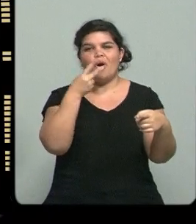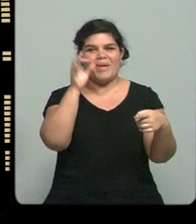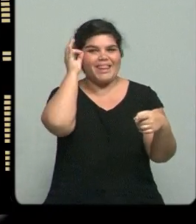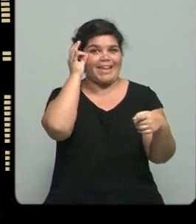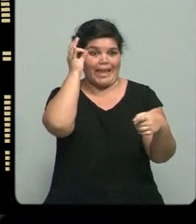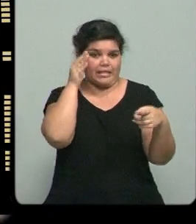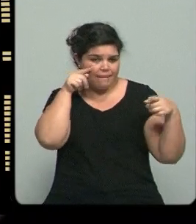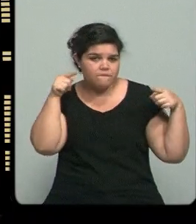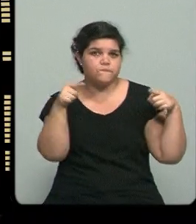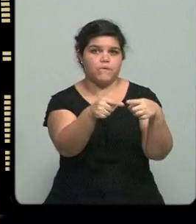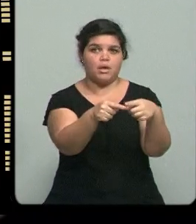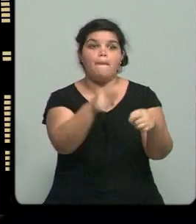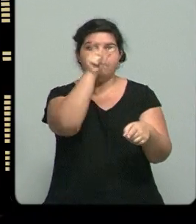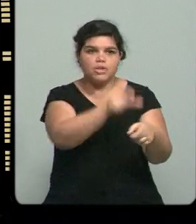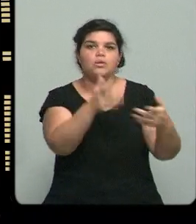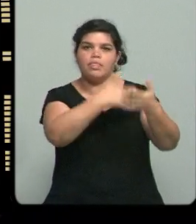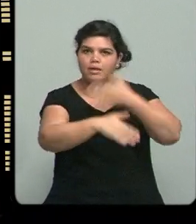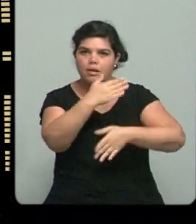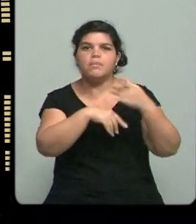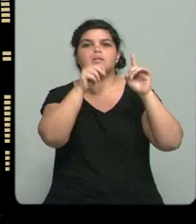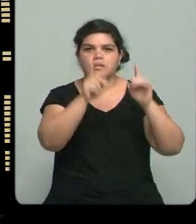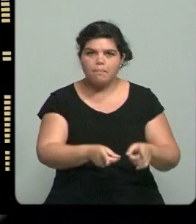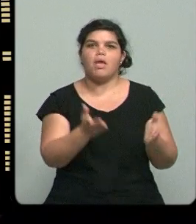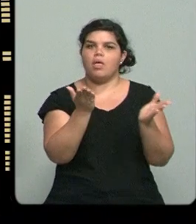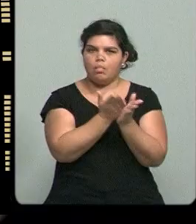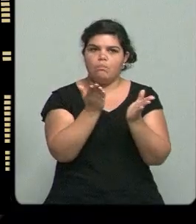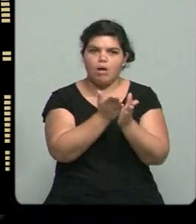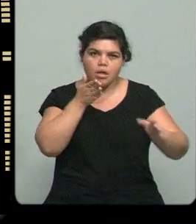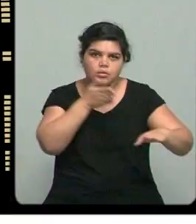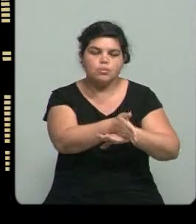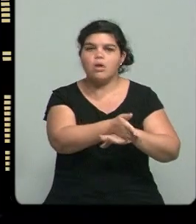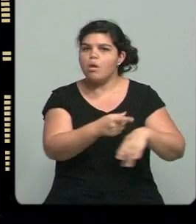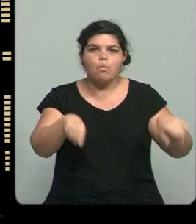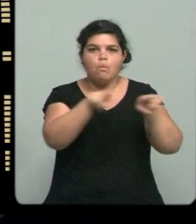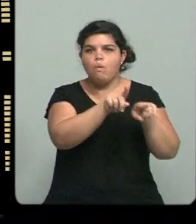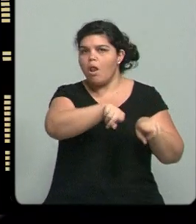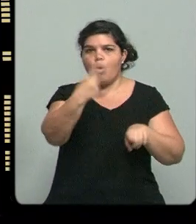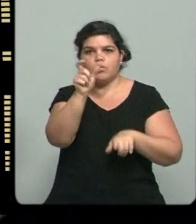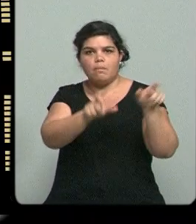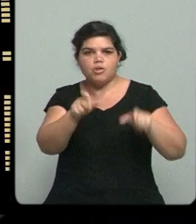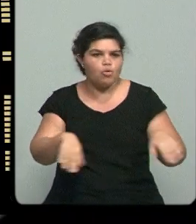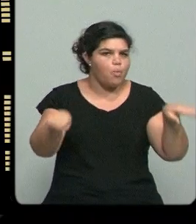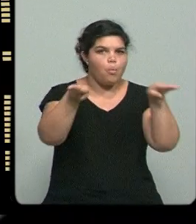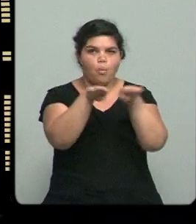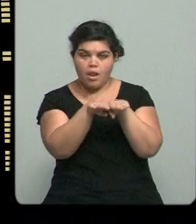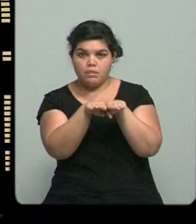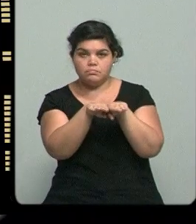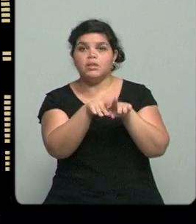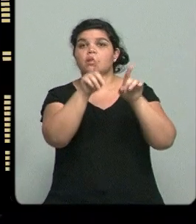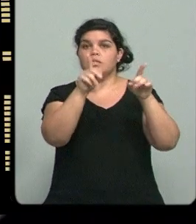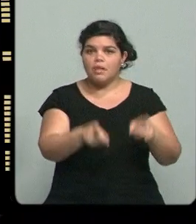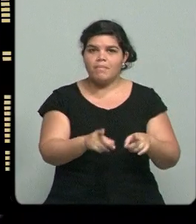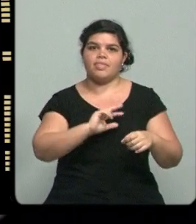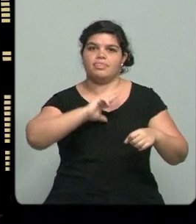Las personas con discapacidad tienen el derecho a educarse en las mismas escuelas que el resto de las personas. También tienen derecho a